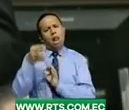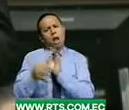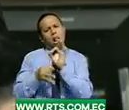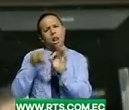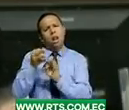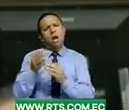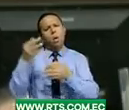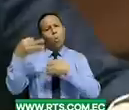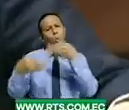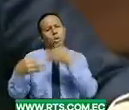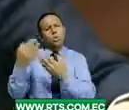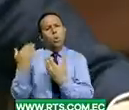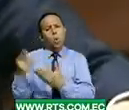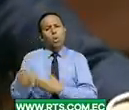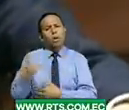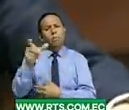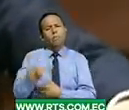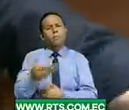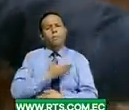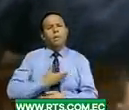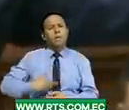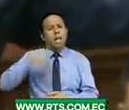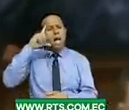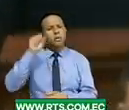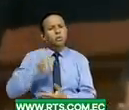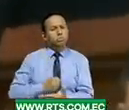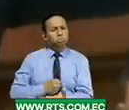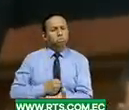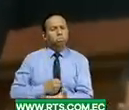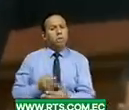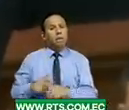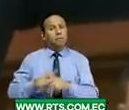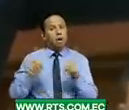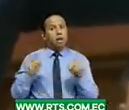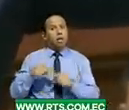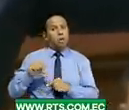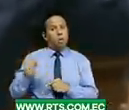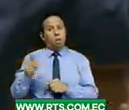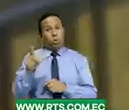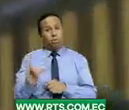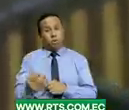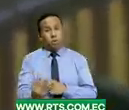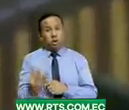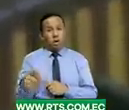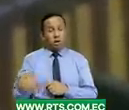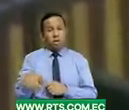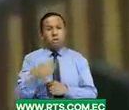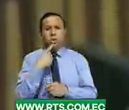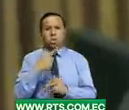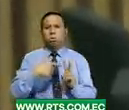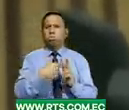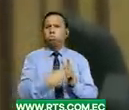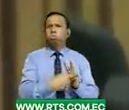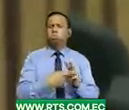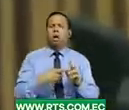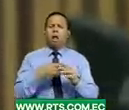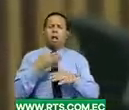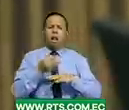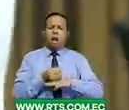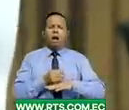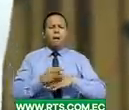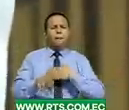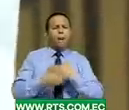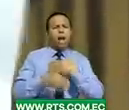político contra el presidente de la República, Guillermo Lasso. A diferencia del primer mandatario, ellos sí hicieron uso de la réplica